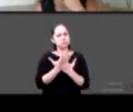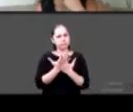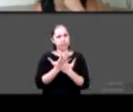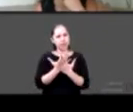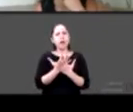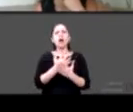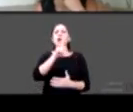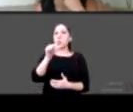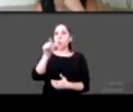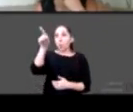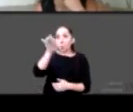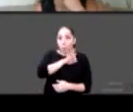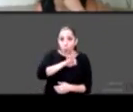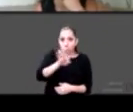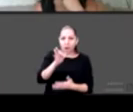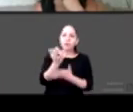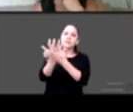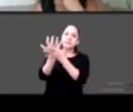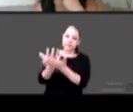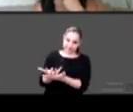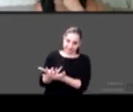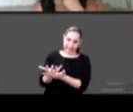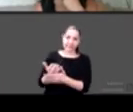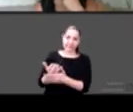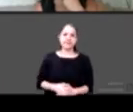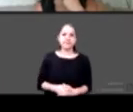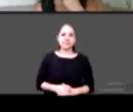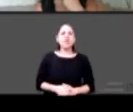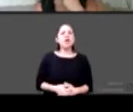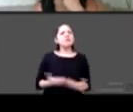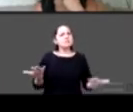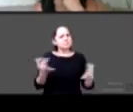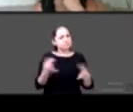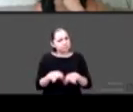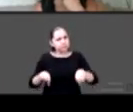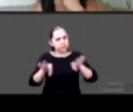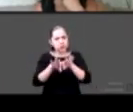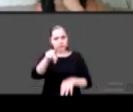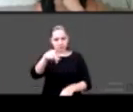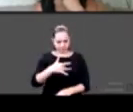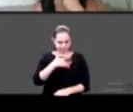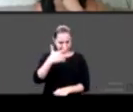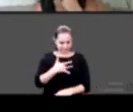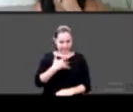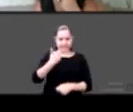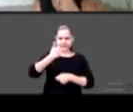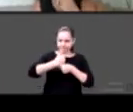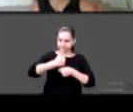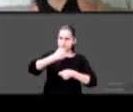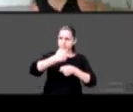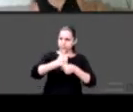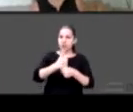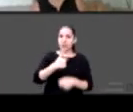Recuerda, identifica cómo te estás sintiendo. ¿Y qué hace que te sientas